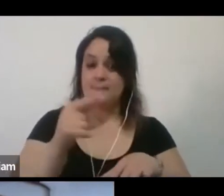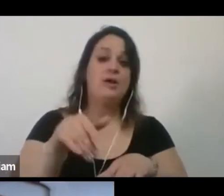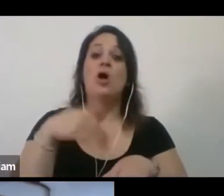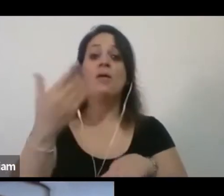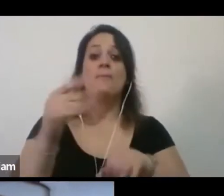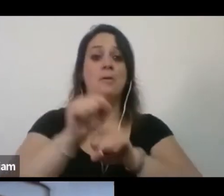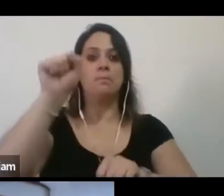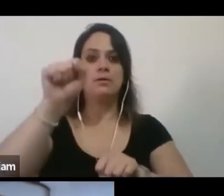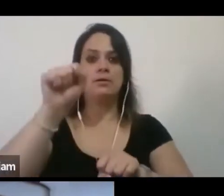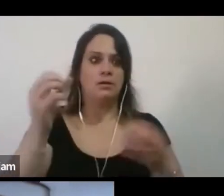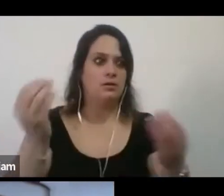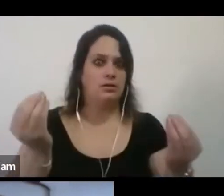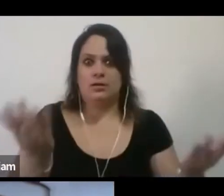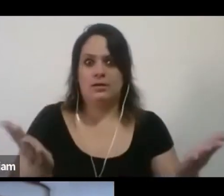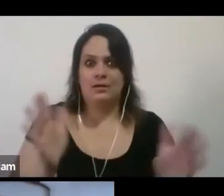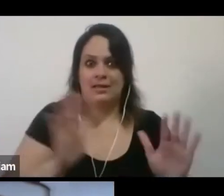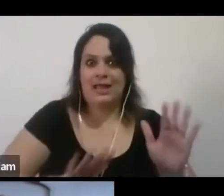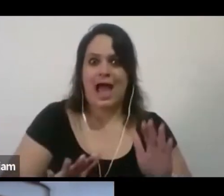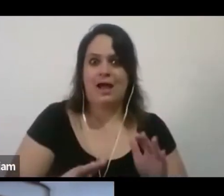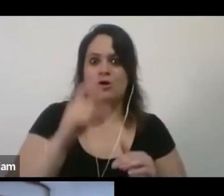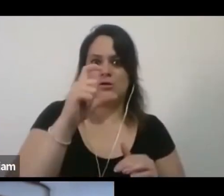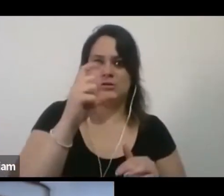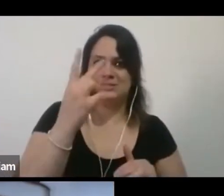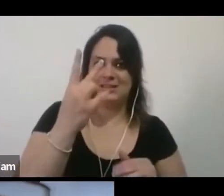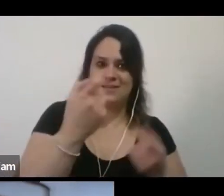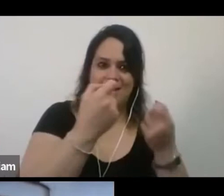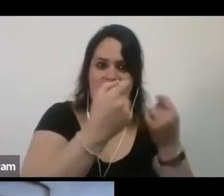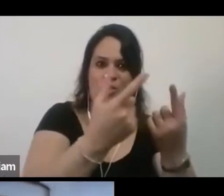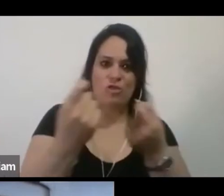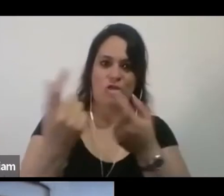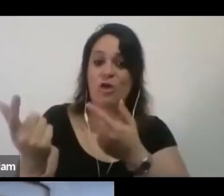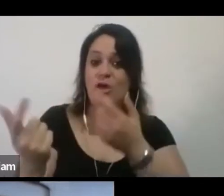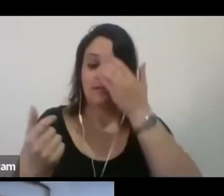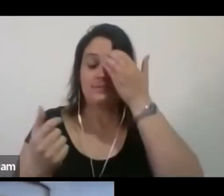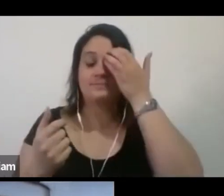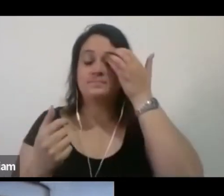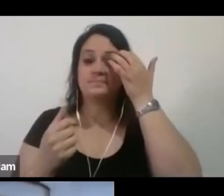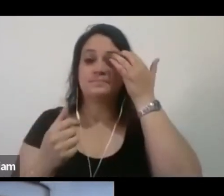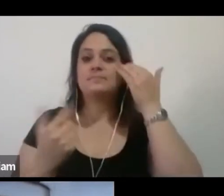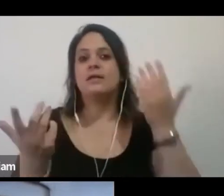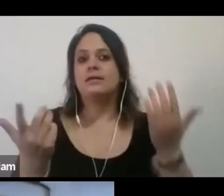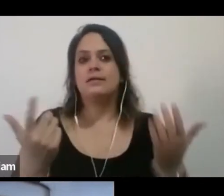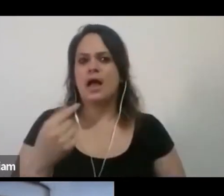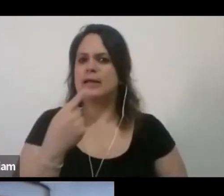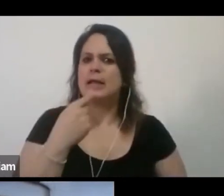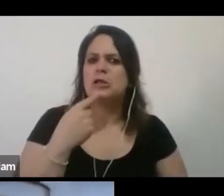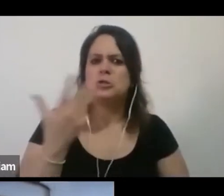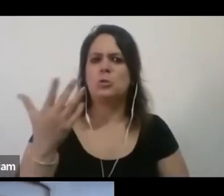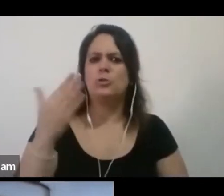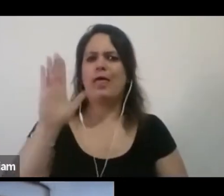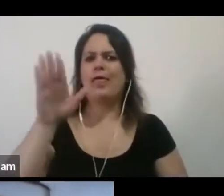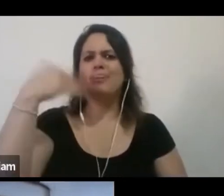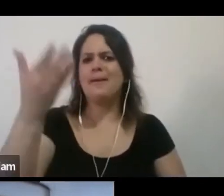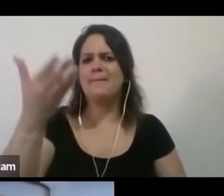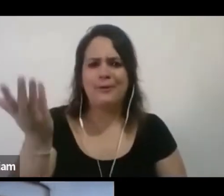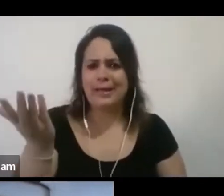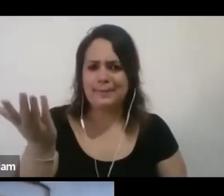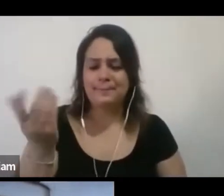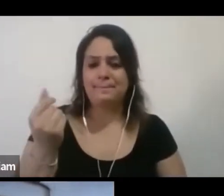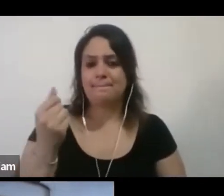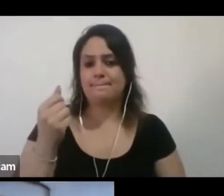dónde empiezo? ¿Qué hago? ¿Tiro currículum? Es como preguntas que uno se hace, y bueno, a